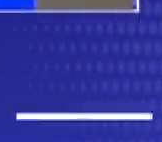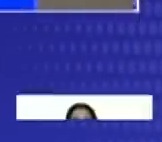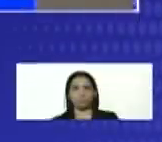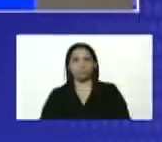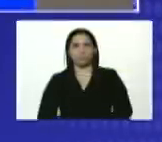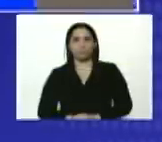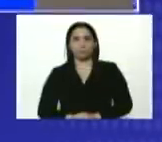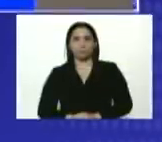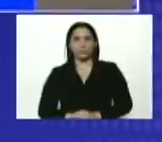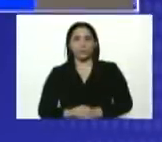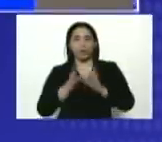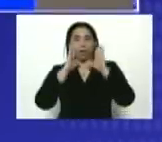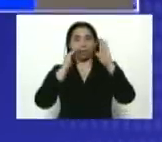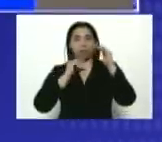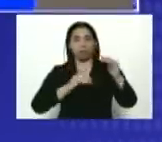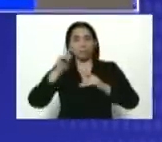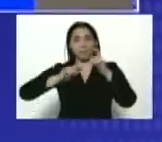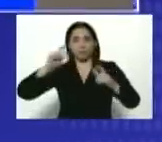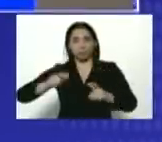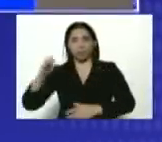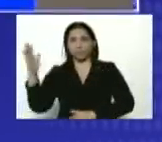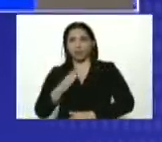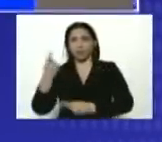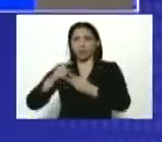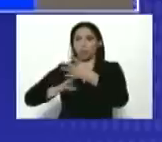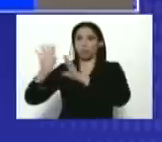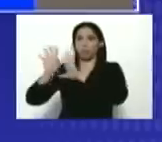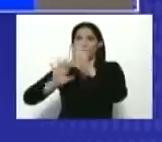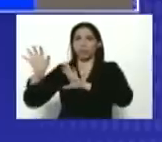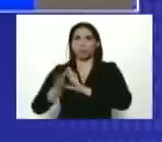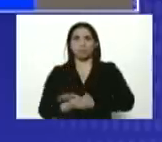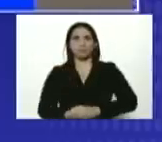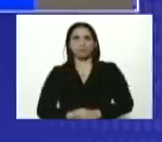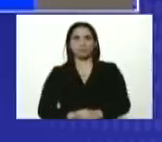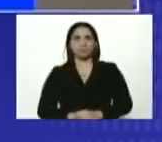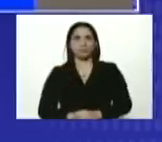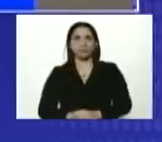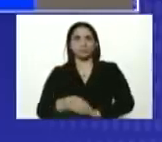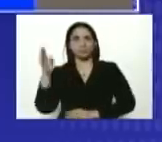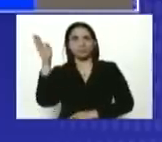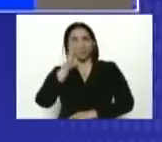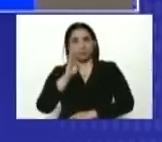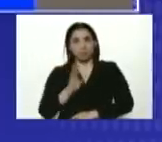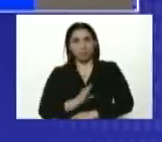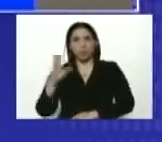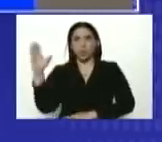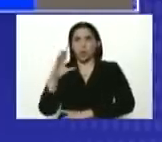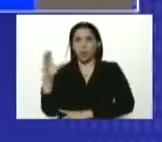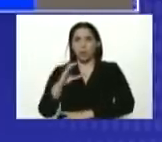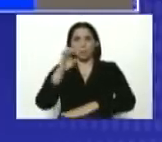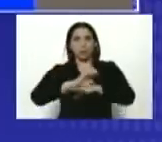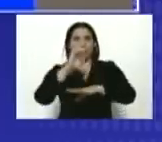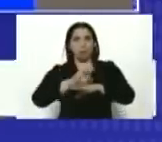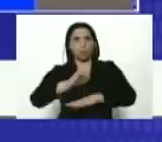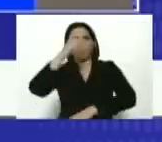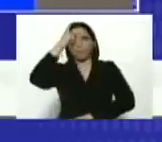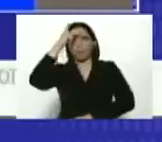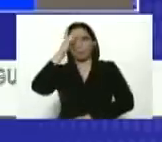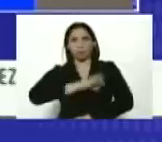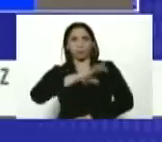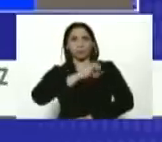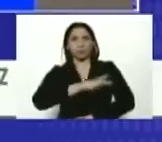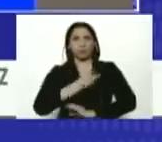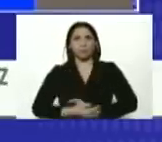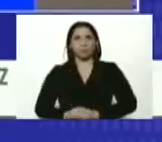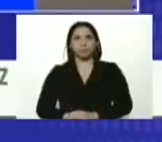para atender a los connacionales que vienen desde Colombia, desde Brasil, desde Ecuador, desde Chile,